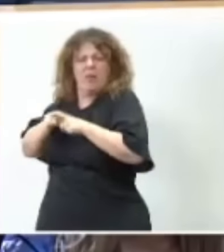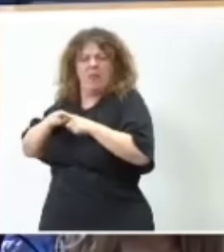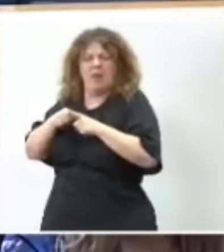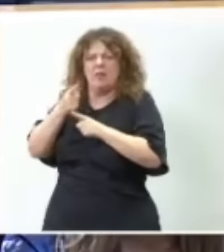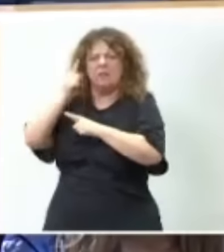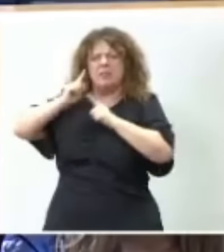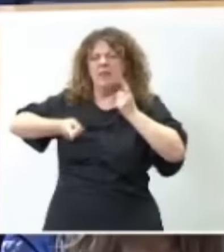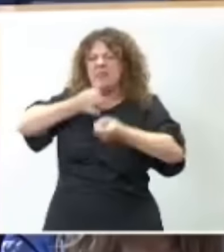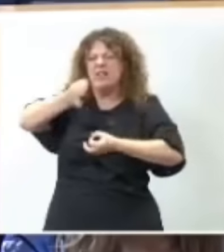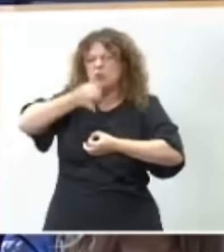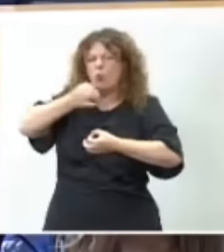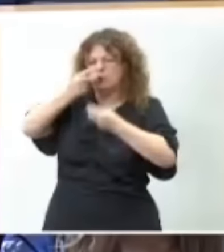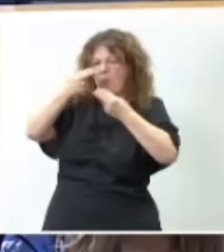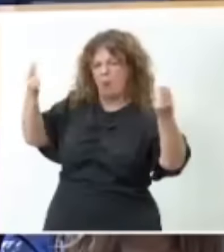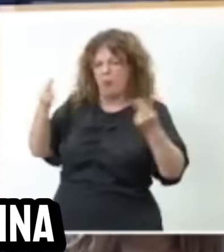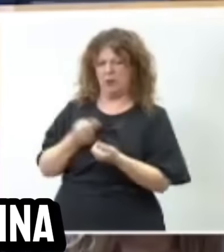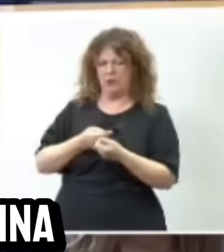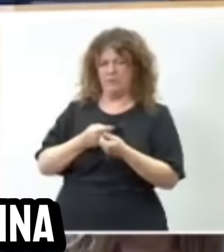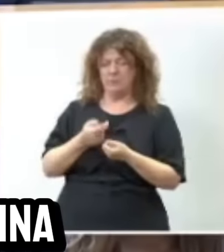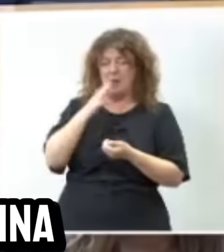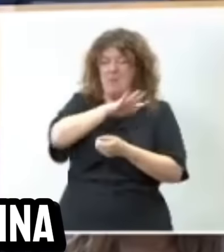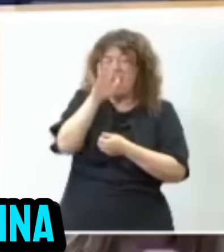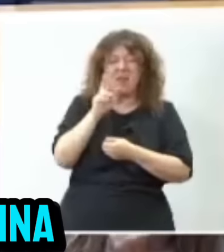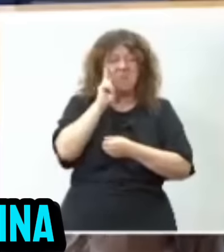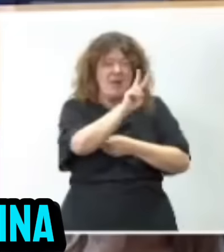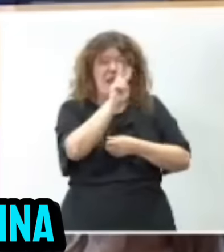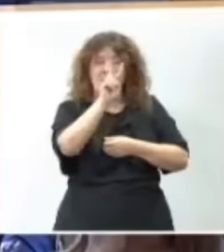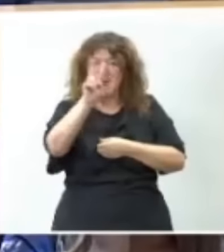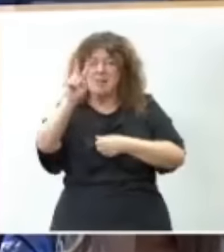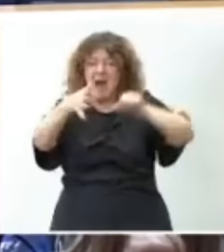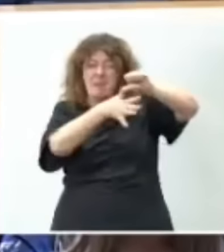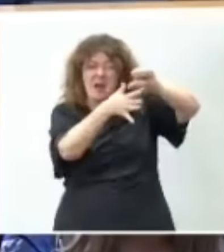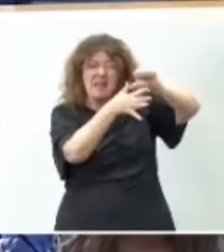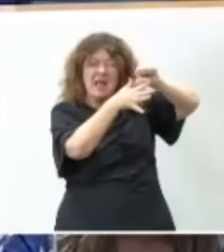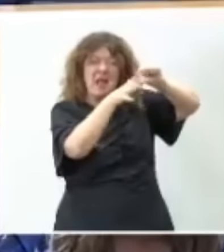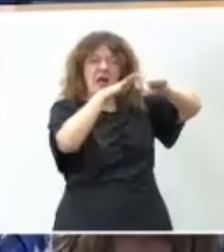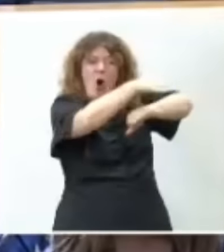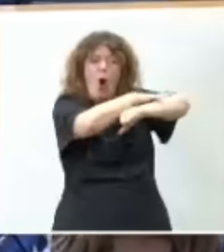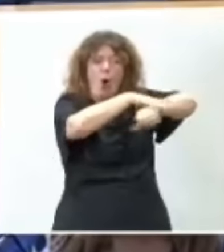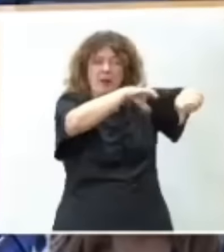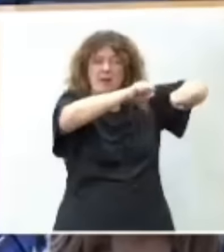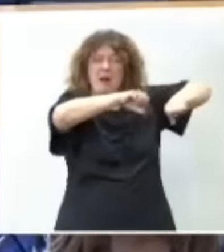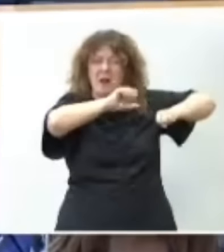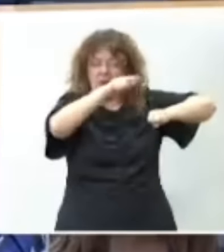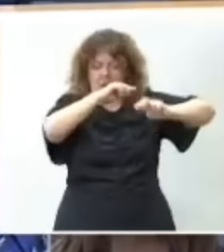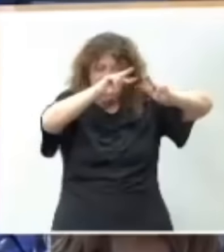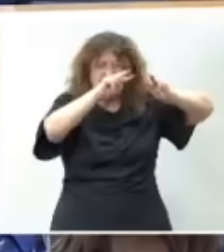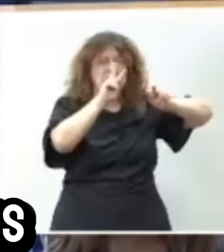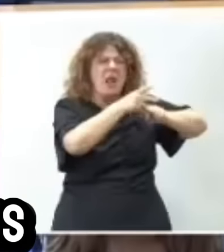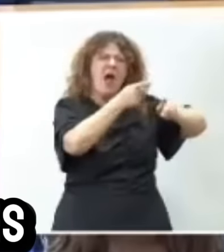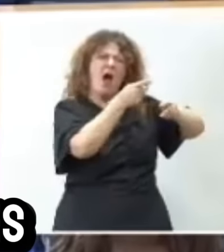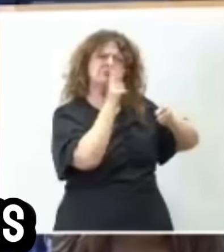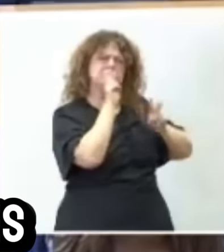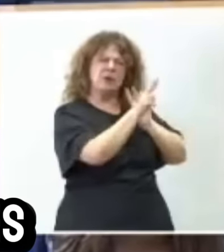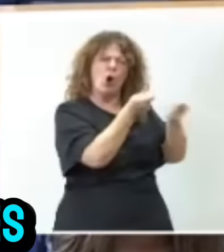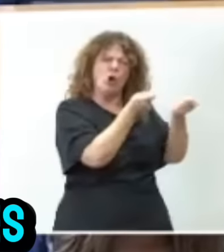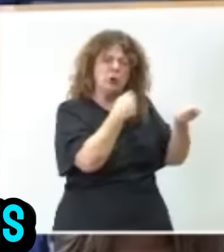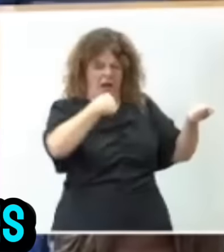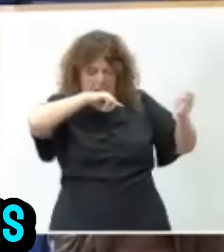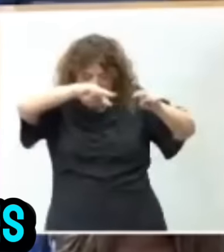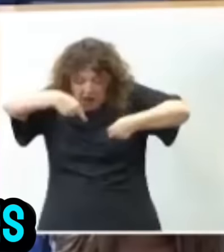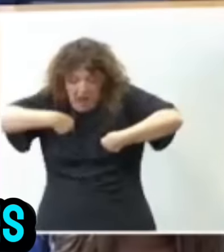¿Por qué miran en algunos regímenes autoritarios de América Latina para regular esto y no se miran en sociedades